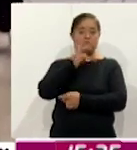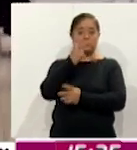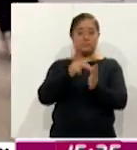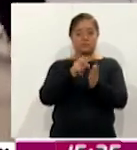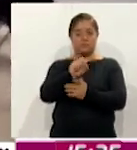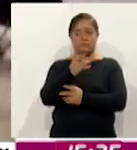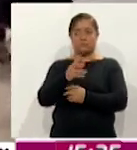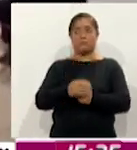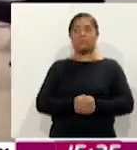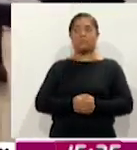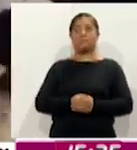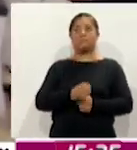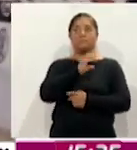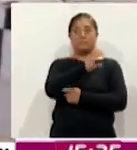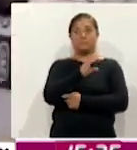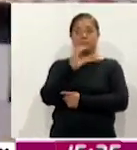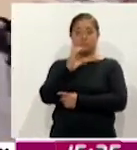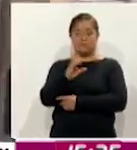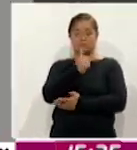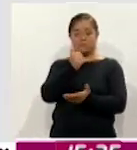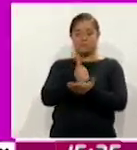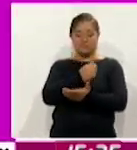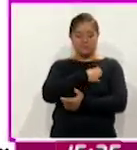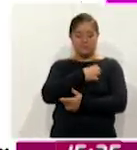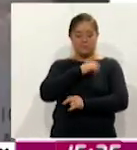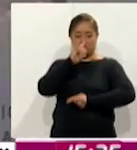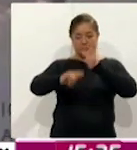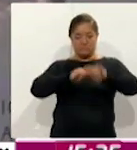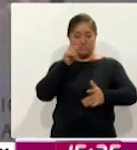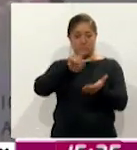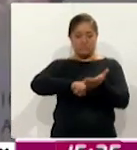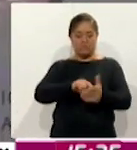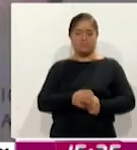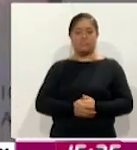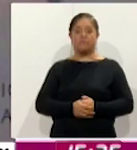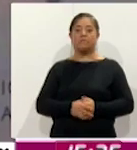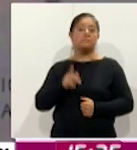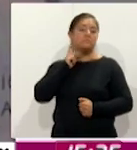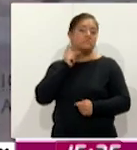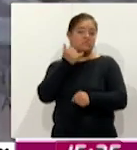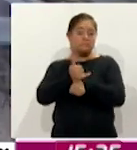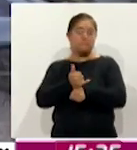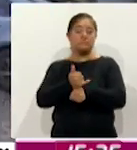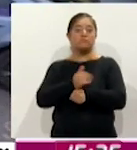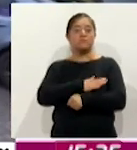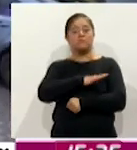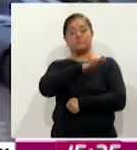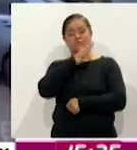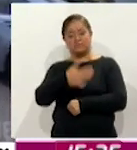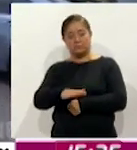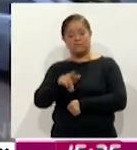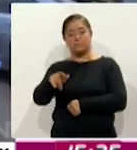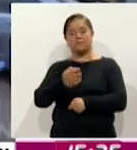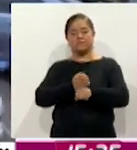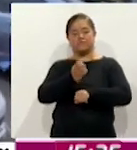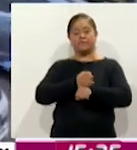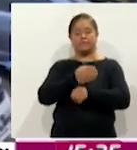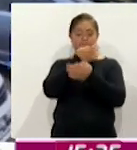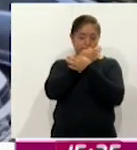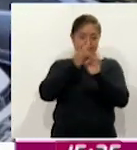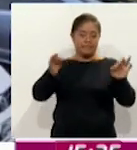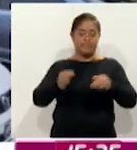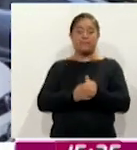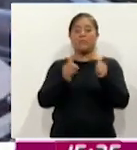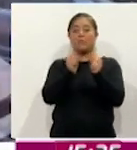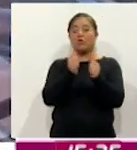el Centro de Convenciones de la Ciudad Capital. La Procuraduría General de Justicia del Estado informa que junto